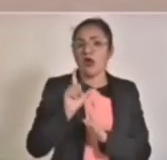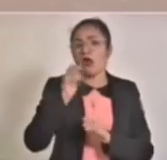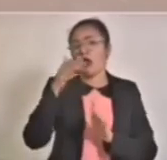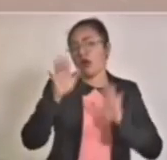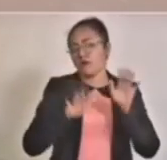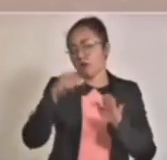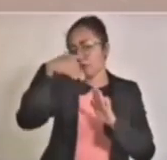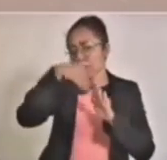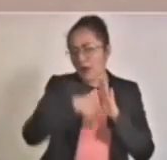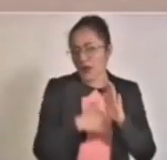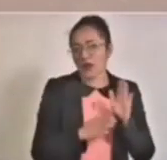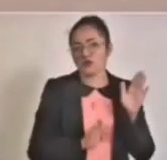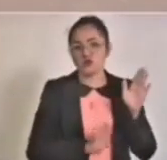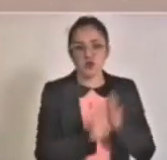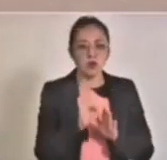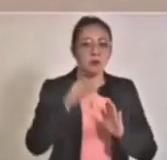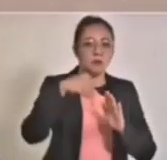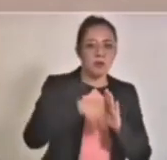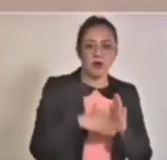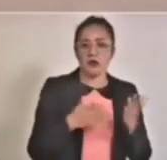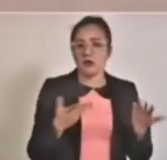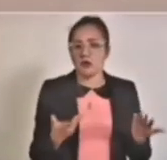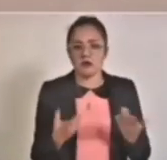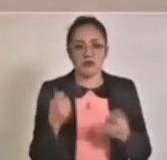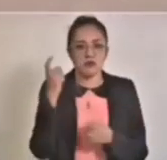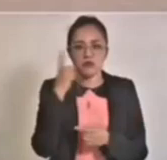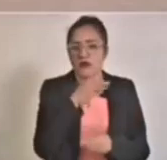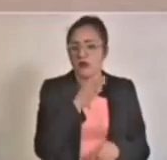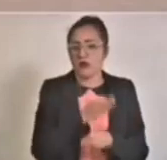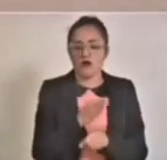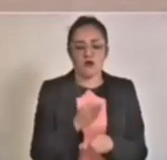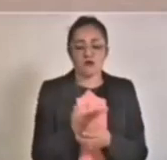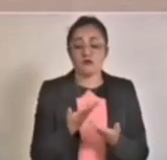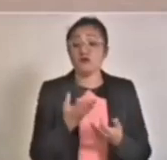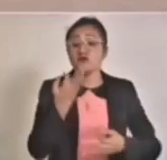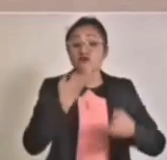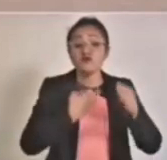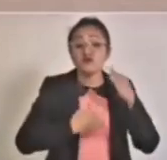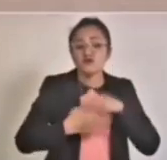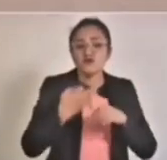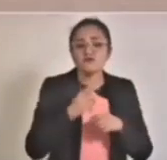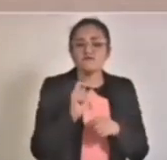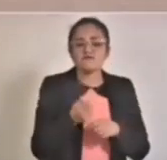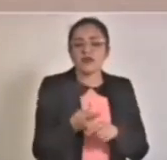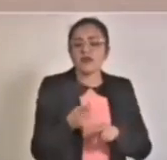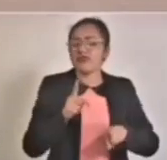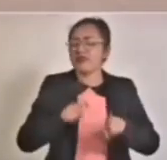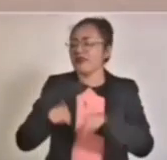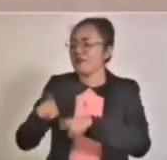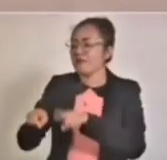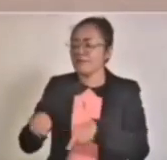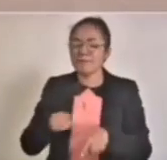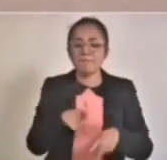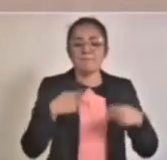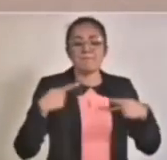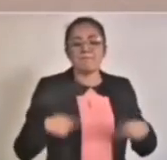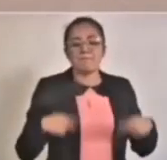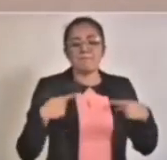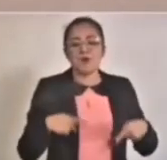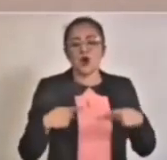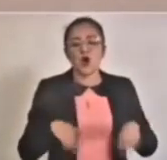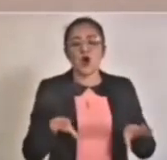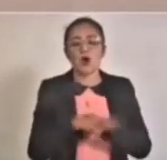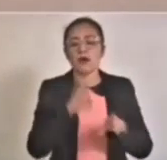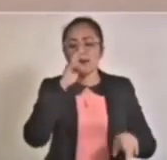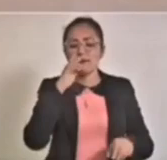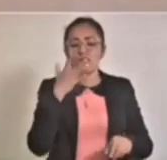sube, baja, sube, baja, y todo depende del comportamiento social, como tengamos